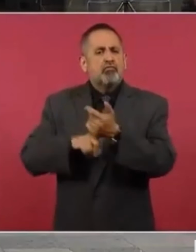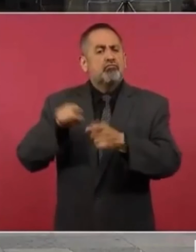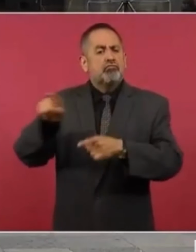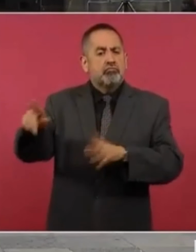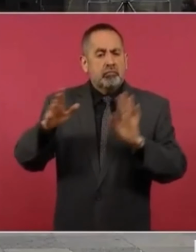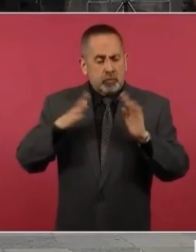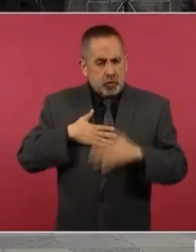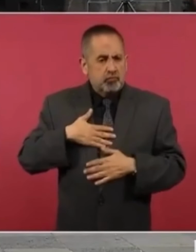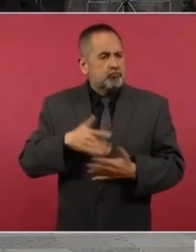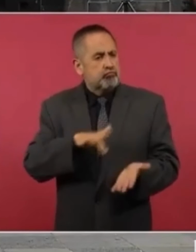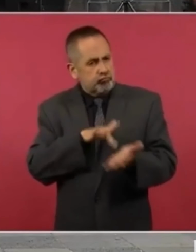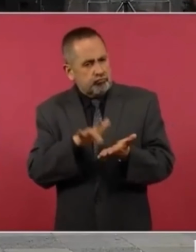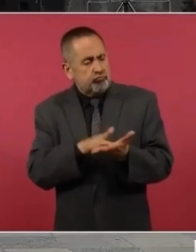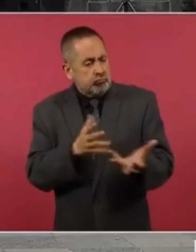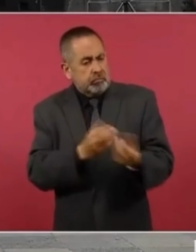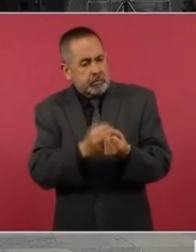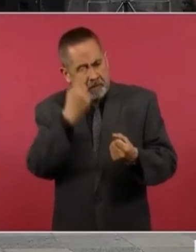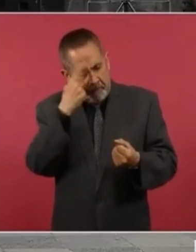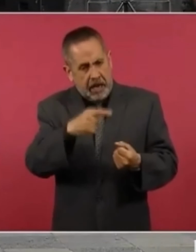estamos